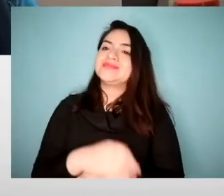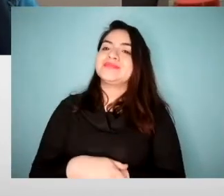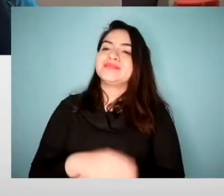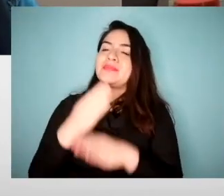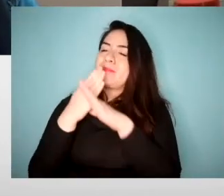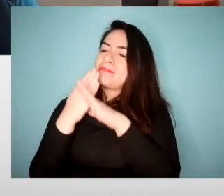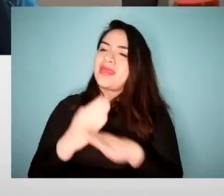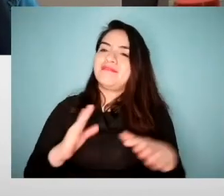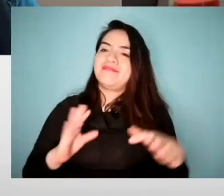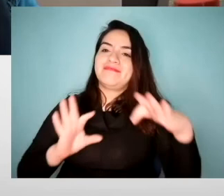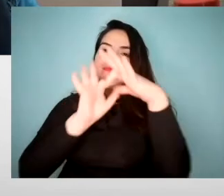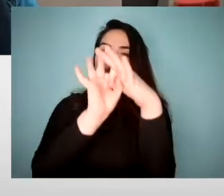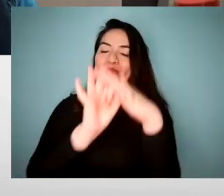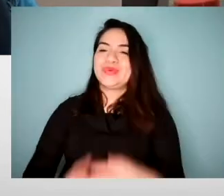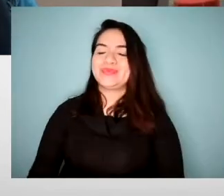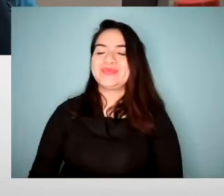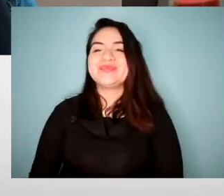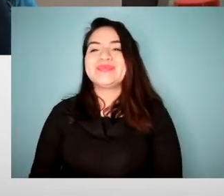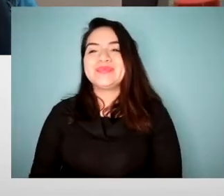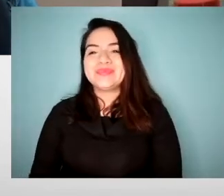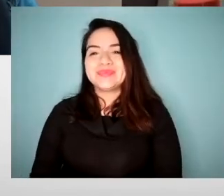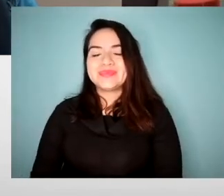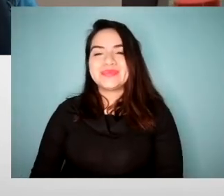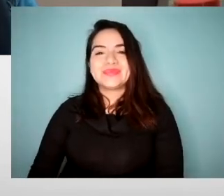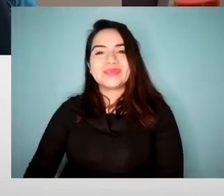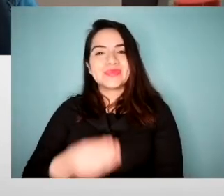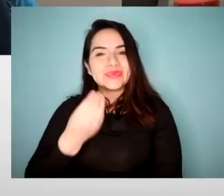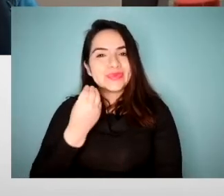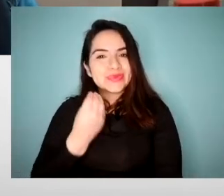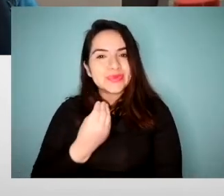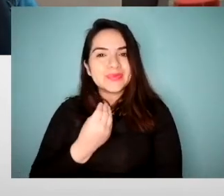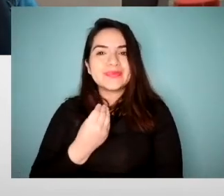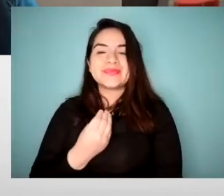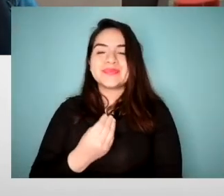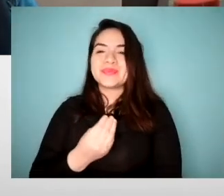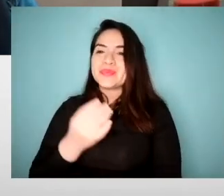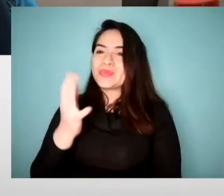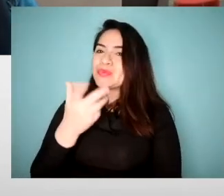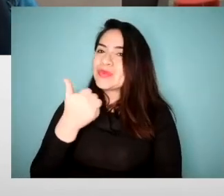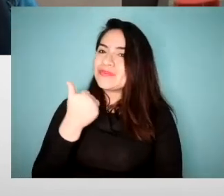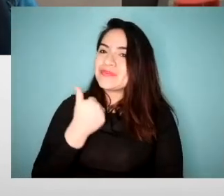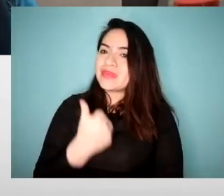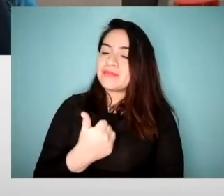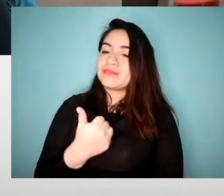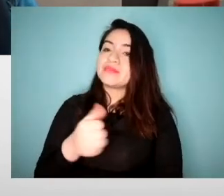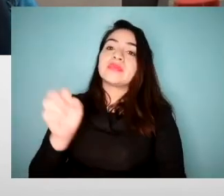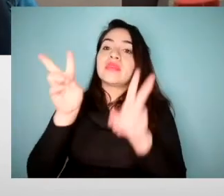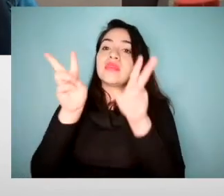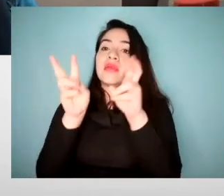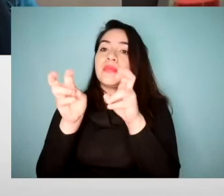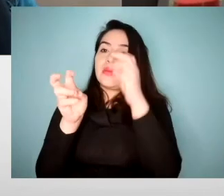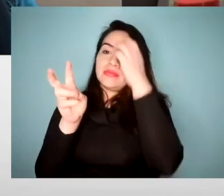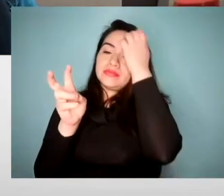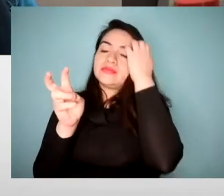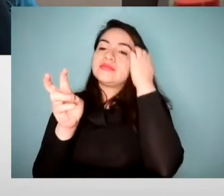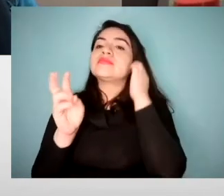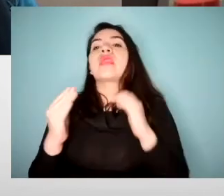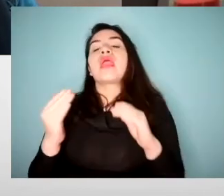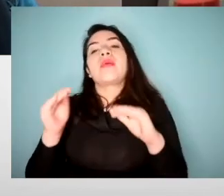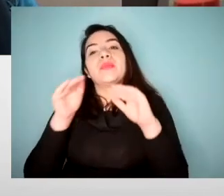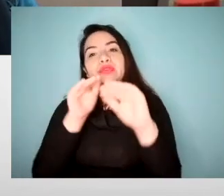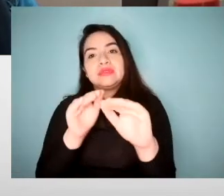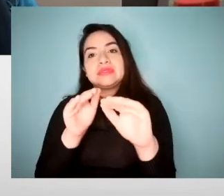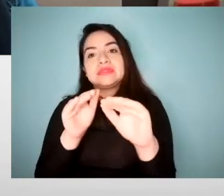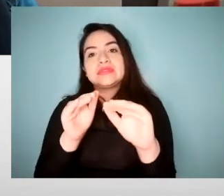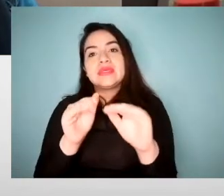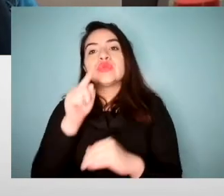vínculo. Súper. Muy bien. Y en cuanto a los aportes que has